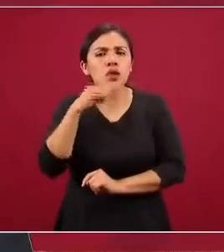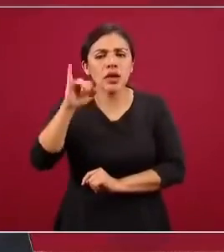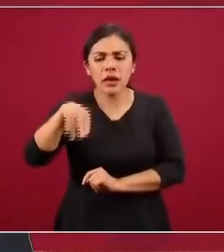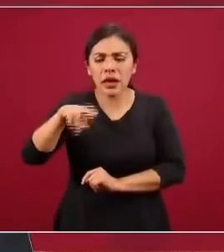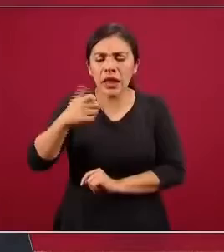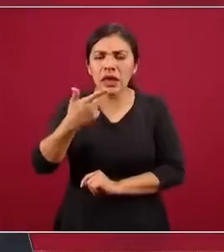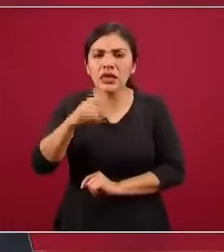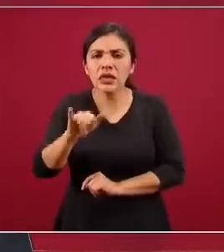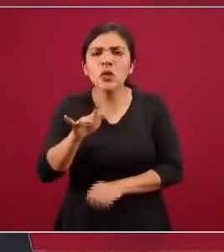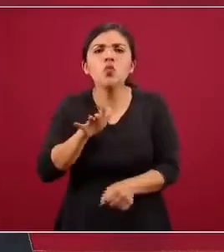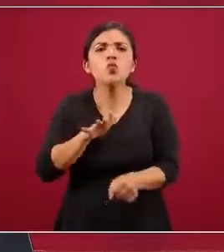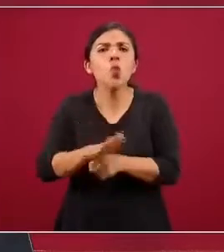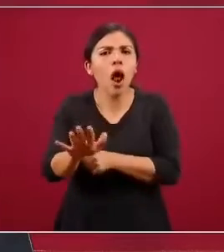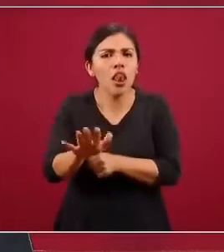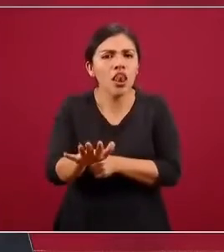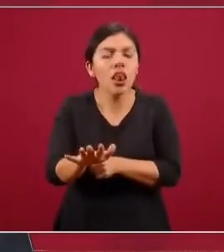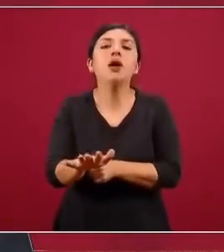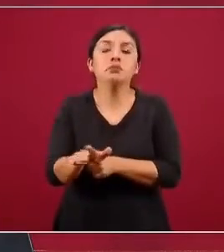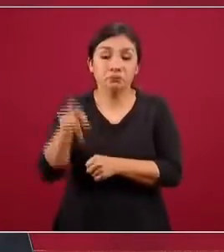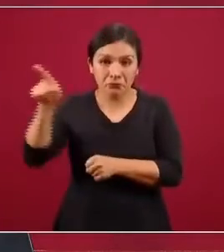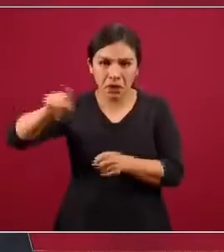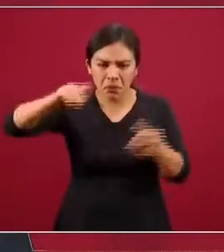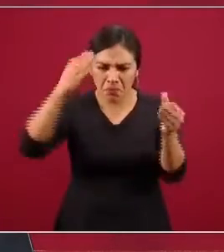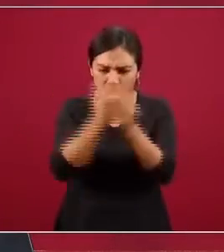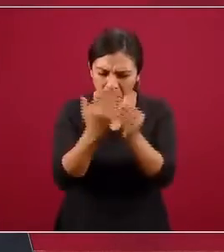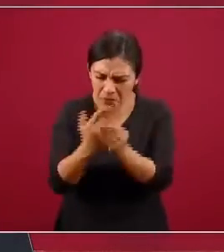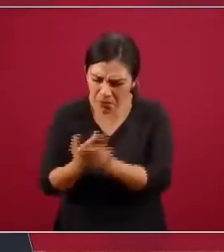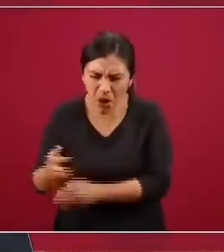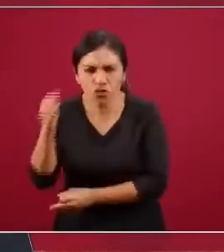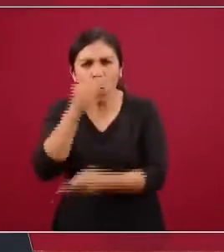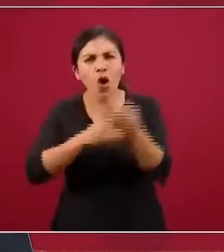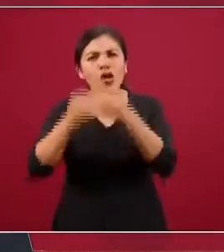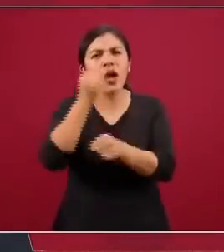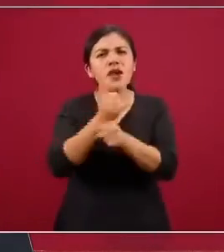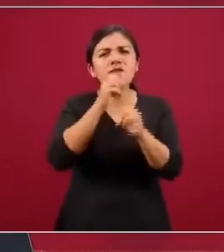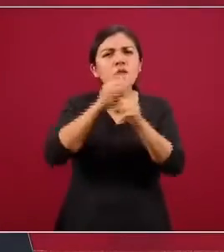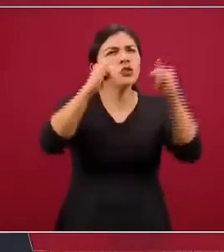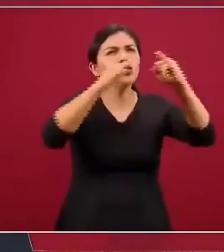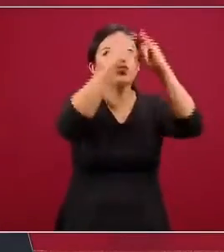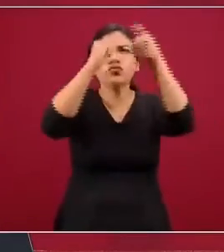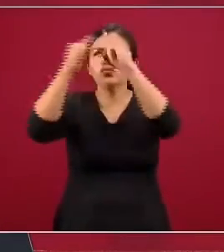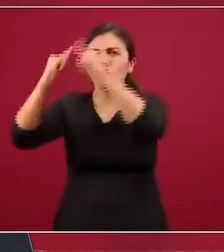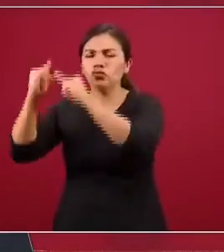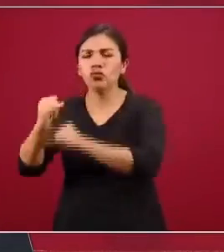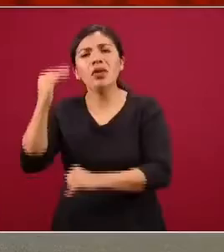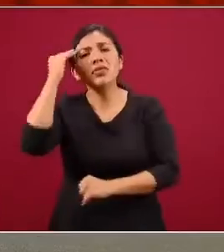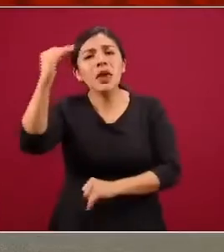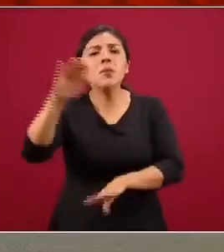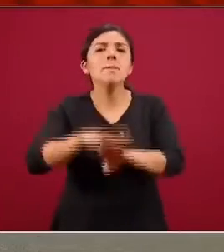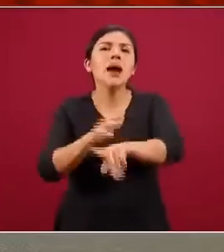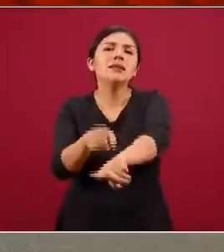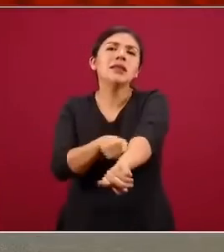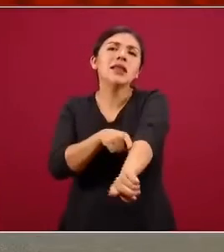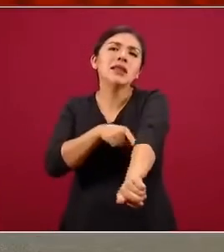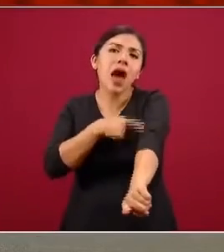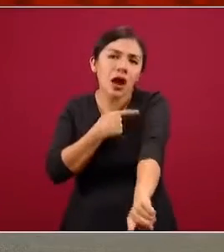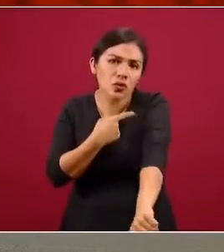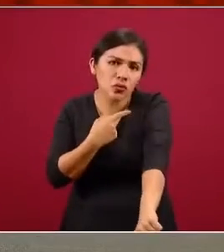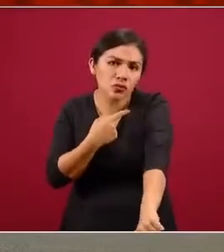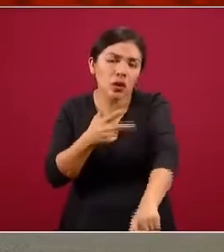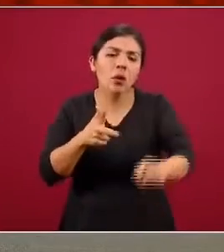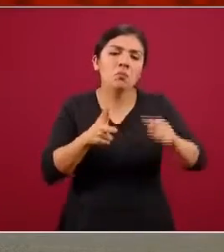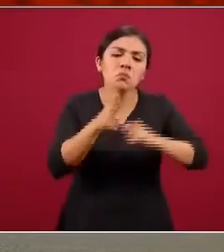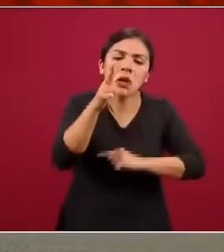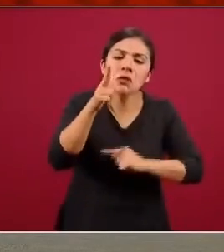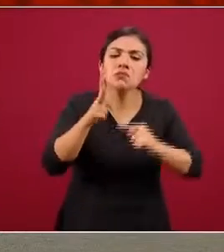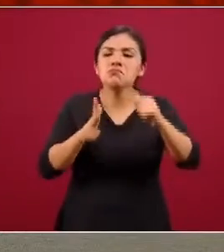el INEGI? Recopila información de las instituciones, pero en tiempos más largos. Hace